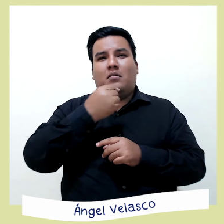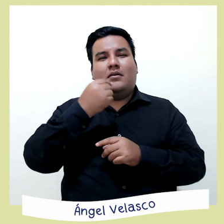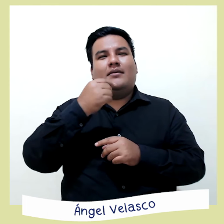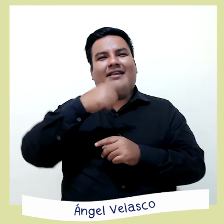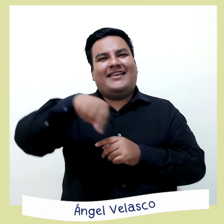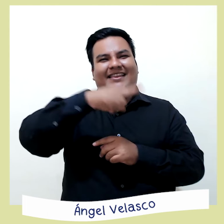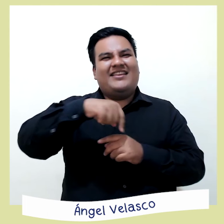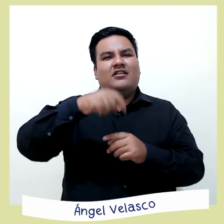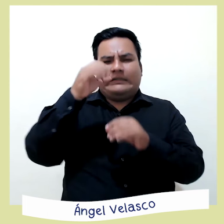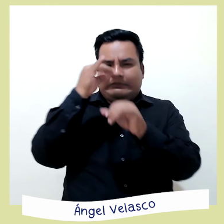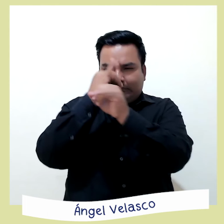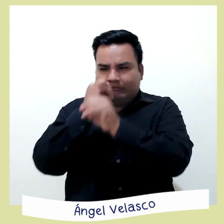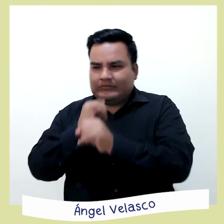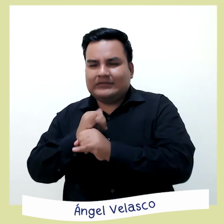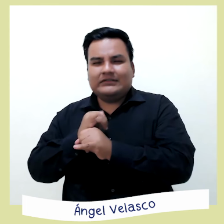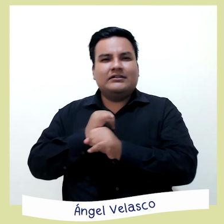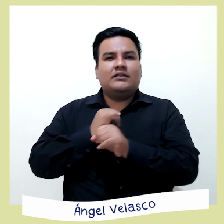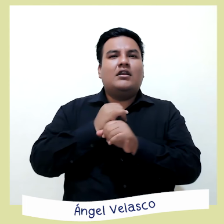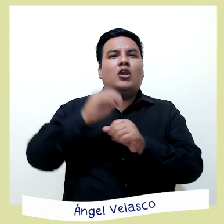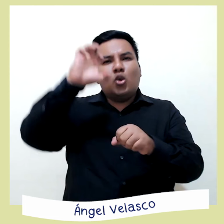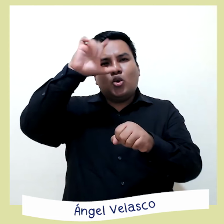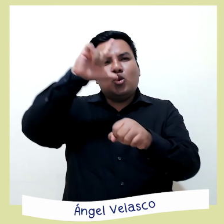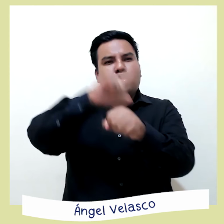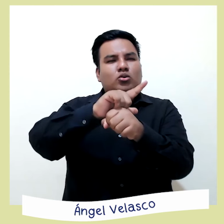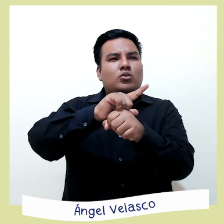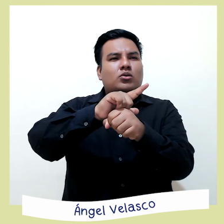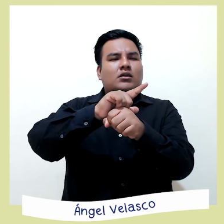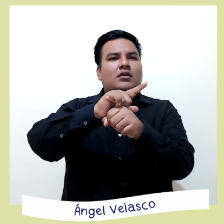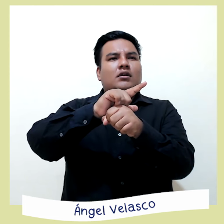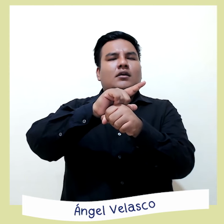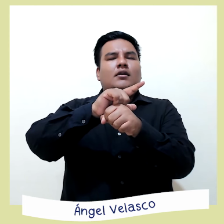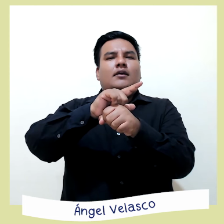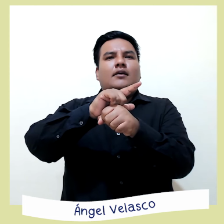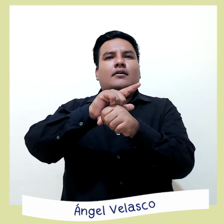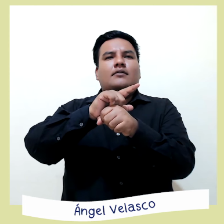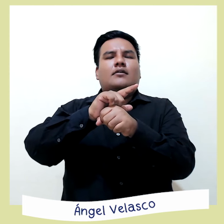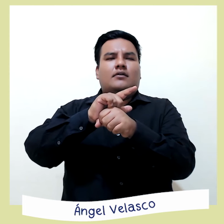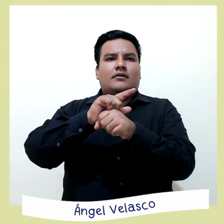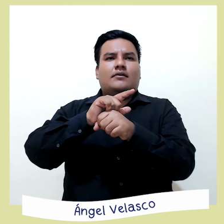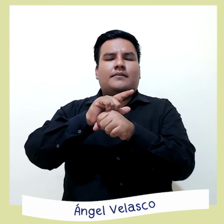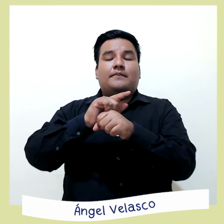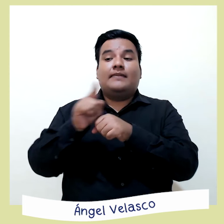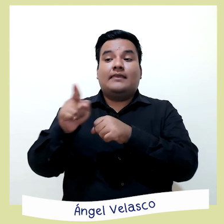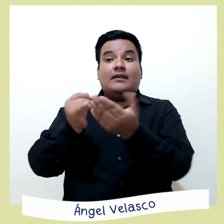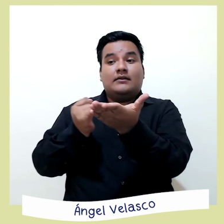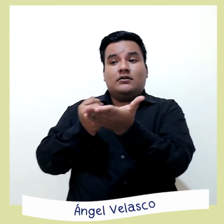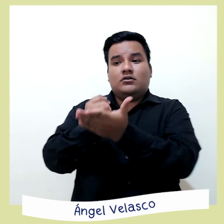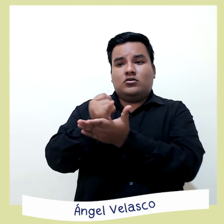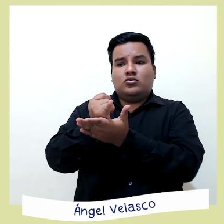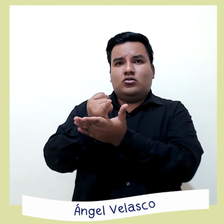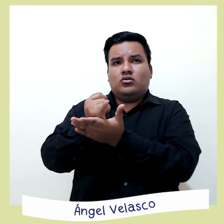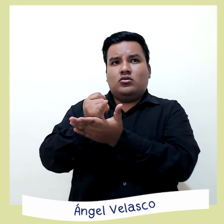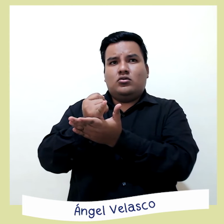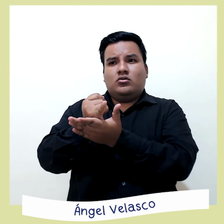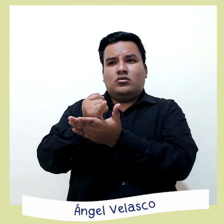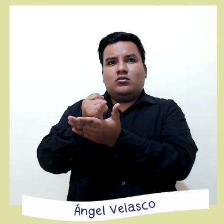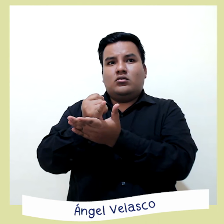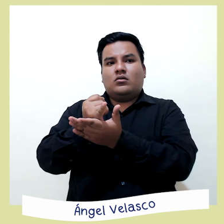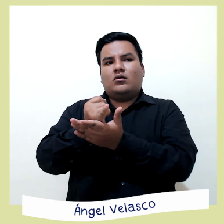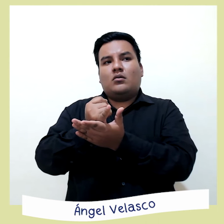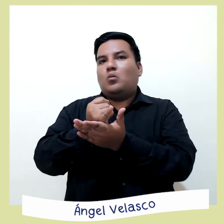épocas, y hay un montón de testimonios de Raphael Brown, de Malinowski, de Frank Boas, en donde hablan